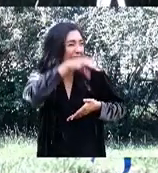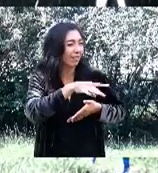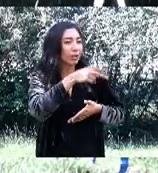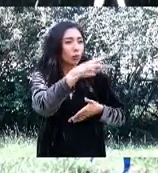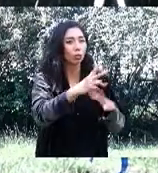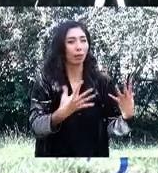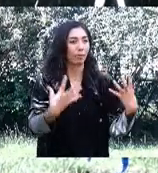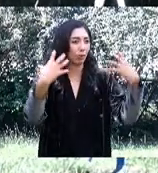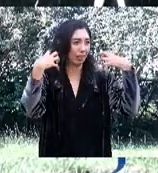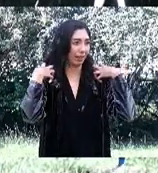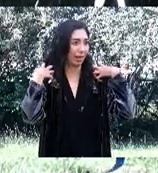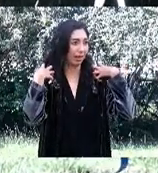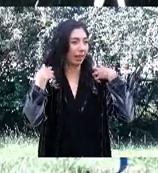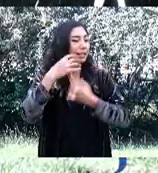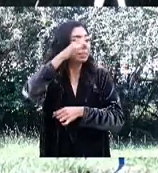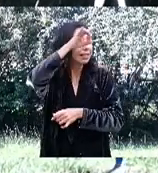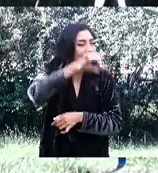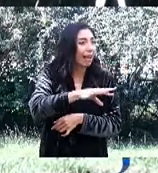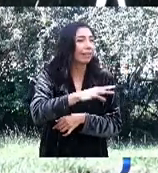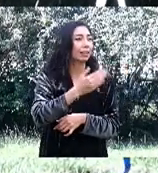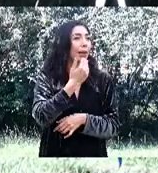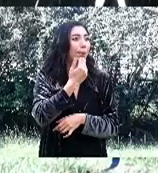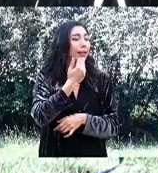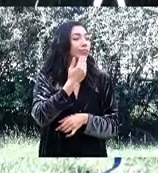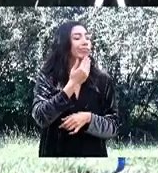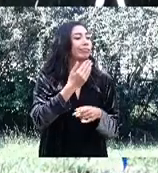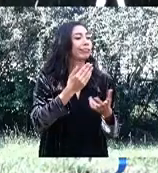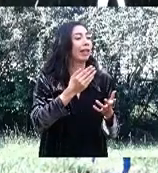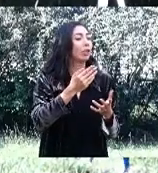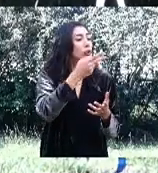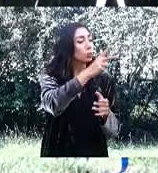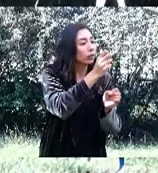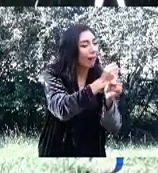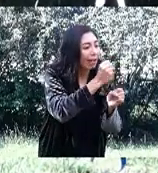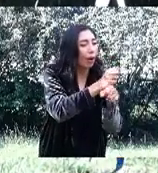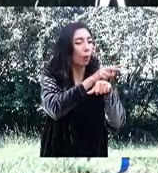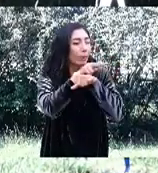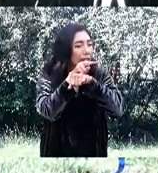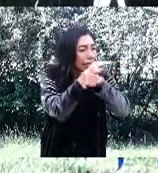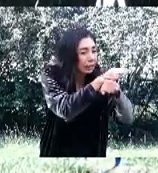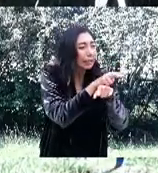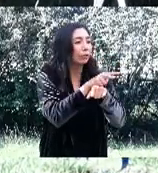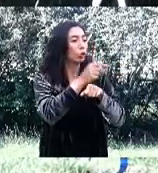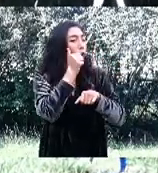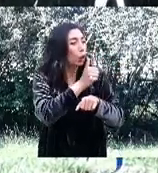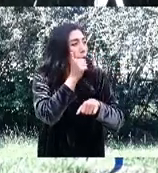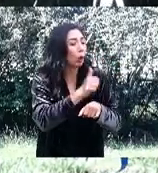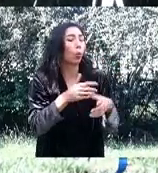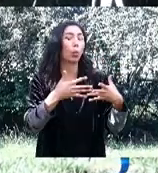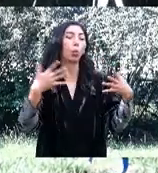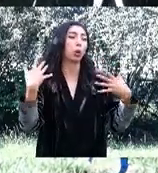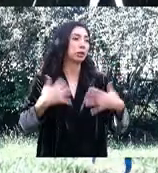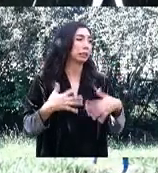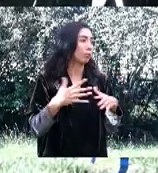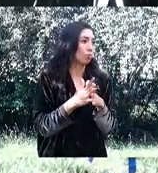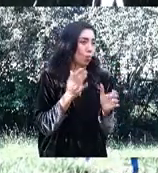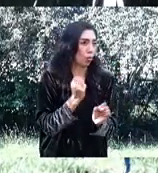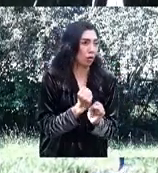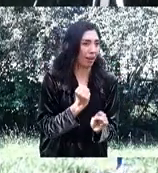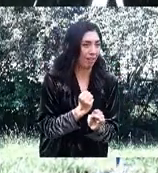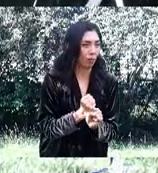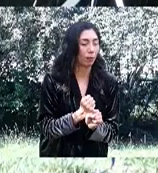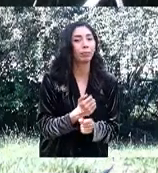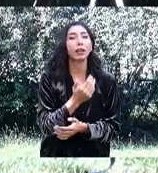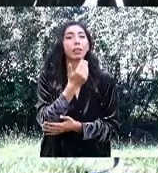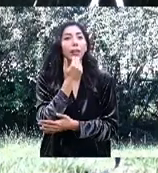de el valor de lo que administran y gestionan todos los días enorme también me he interiorizado